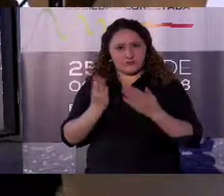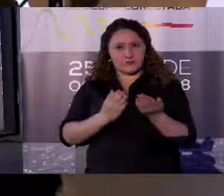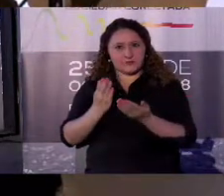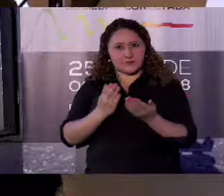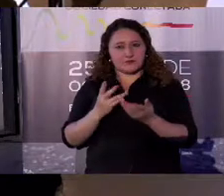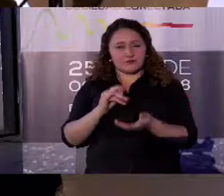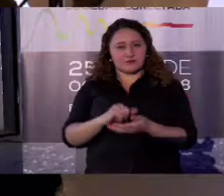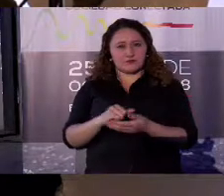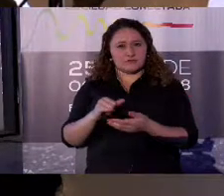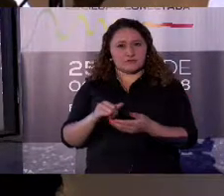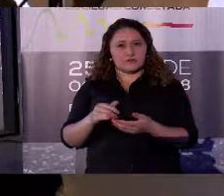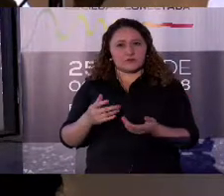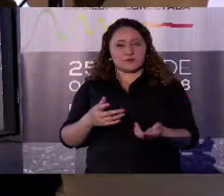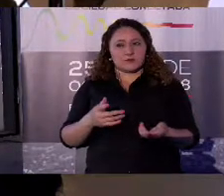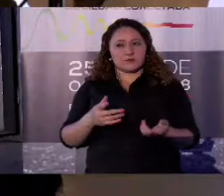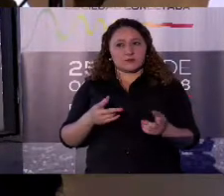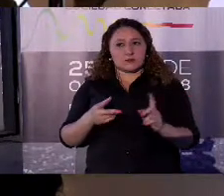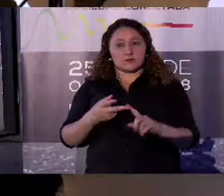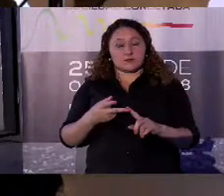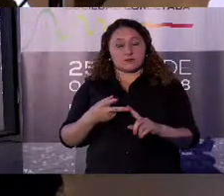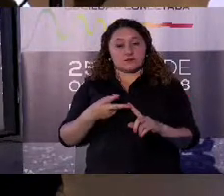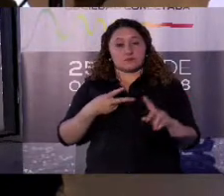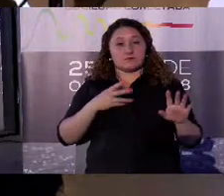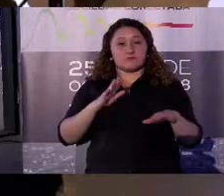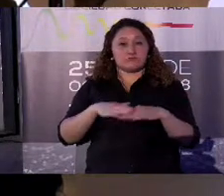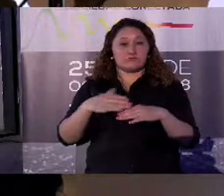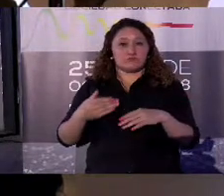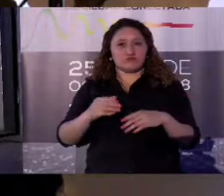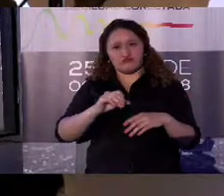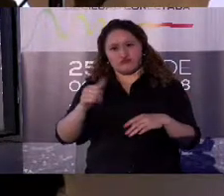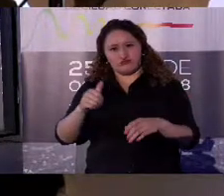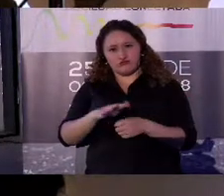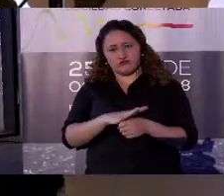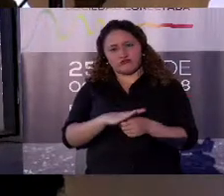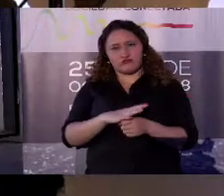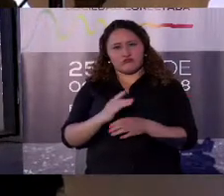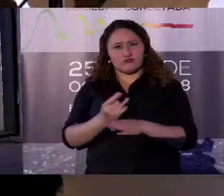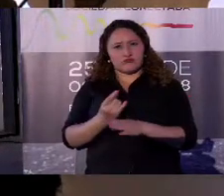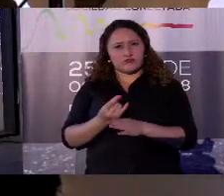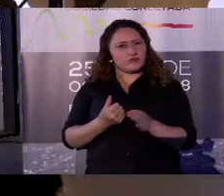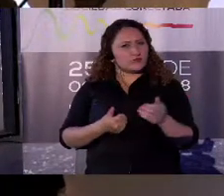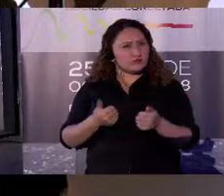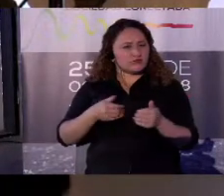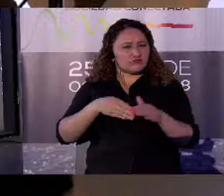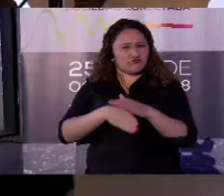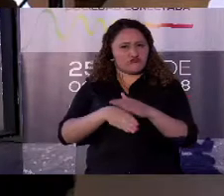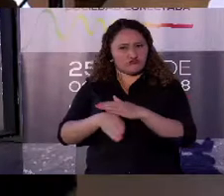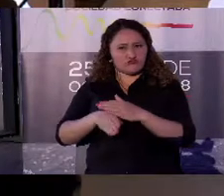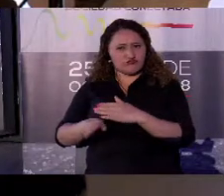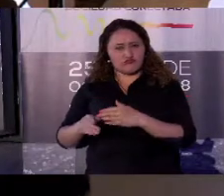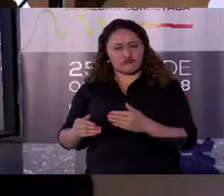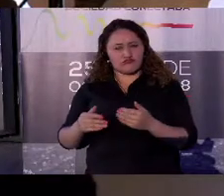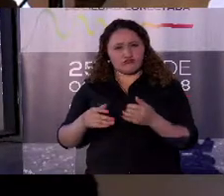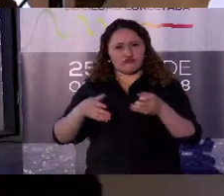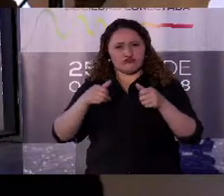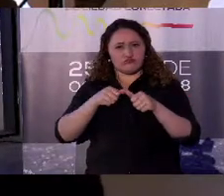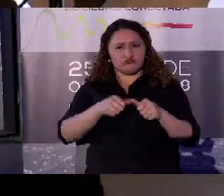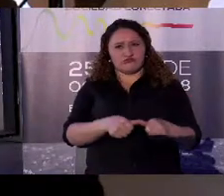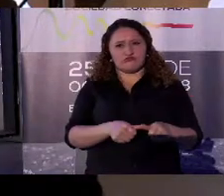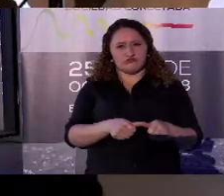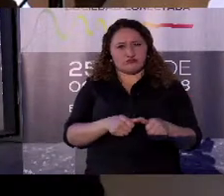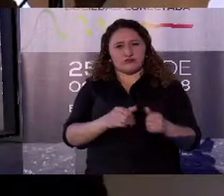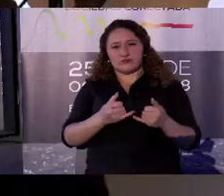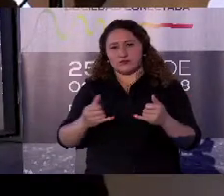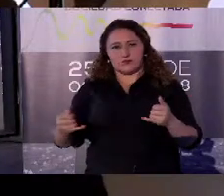velocidades altas, latencia baja. Y luego el otro caso de uso son los accesos fijos inalámbricos, porque